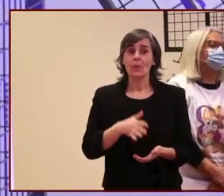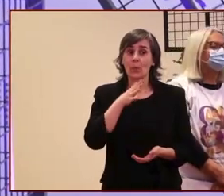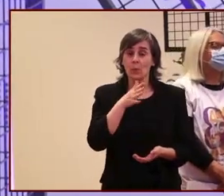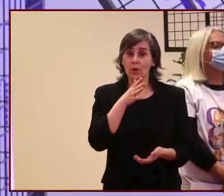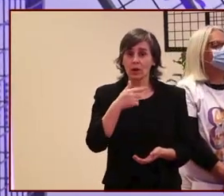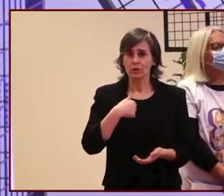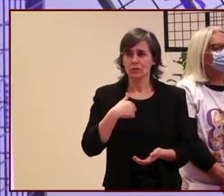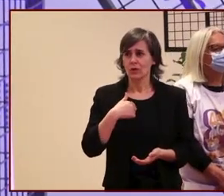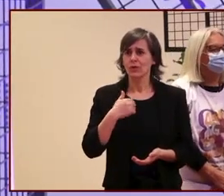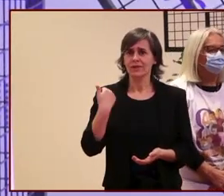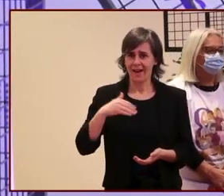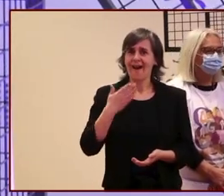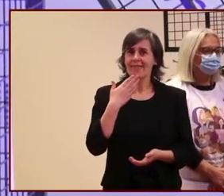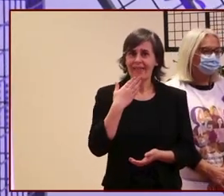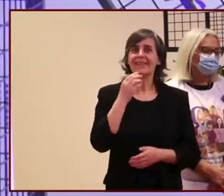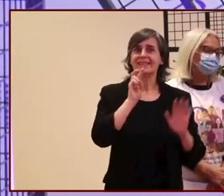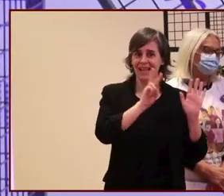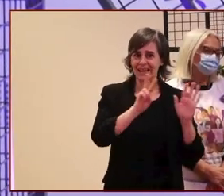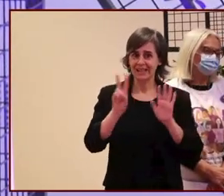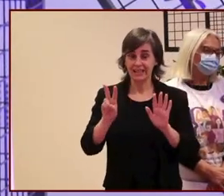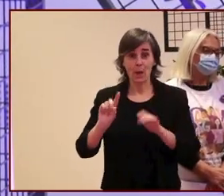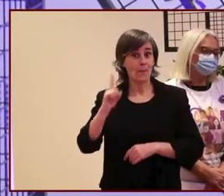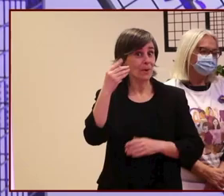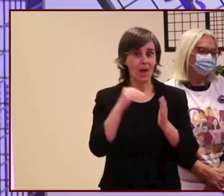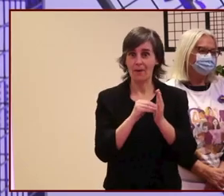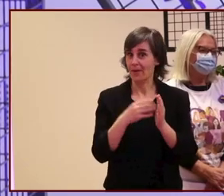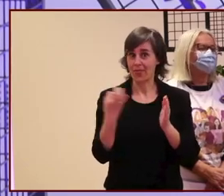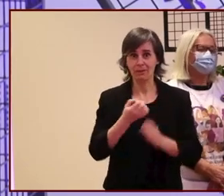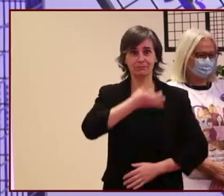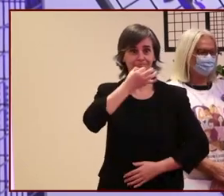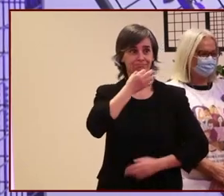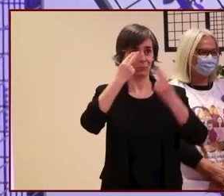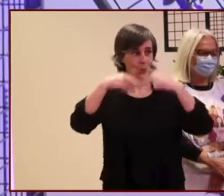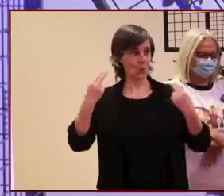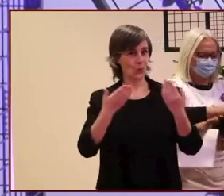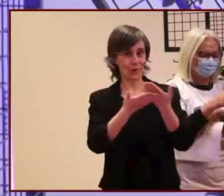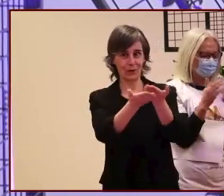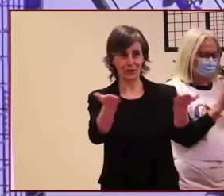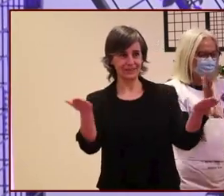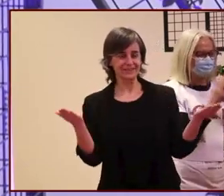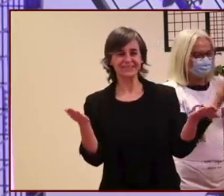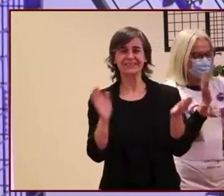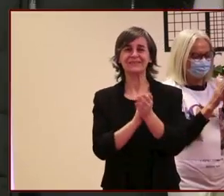2077 a no sea la primera vez que tengo que faltar en público entonces